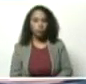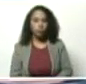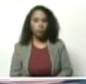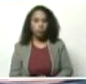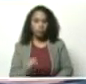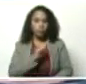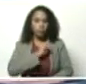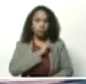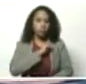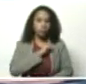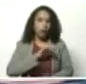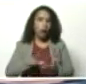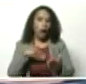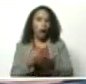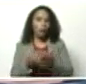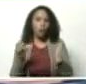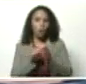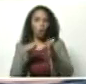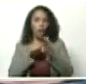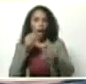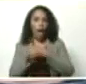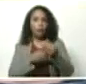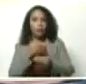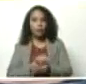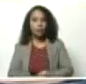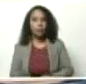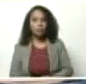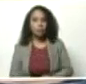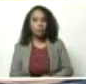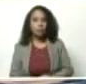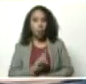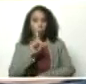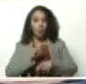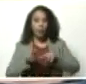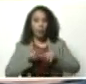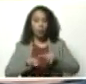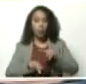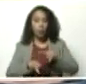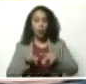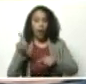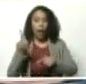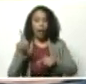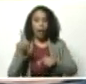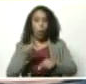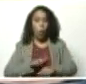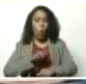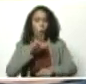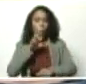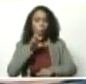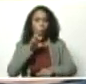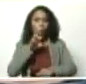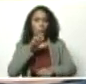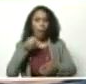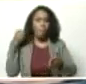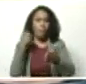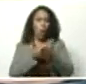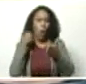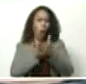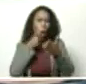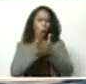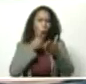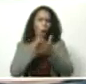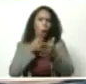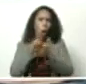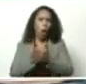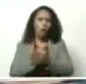xenofobia hasta donde ha llegado que un niño venezolano fue salvajemente golpeado